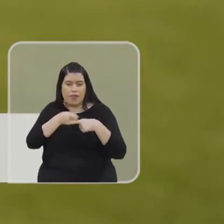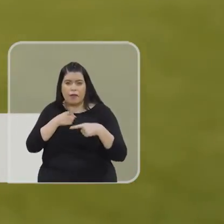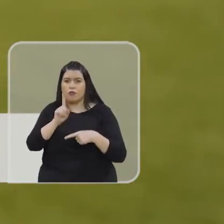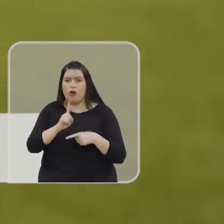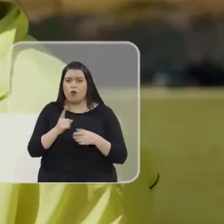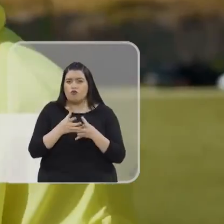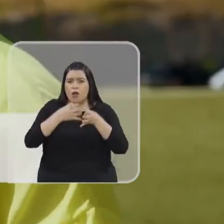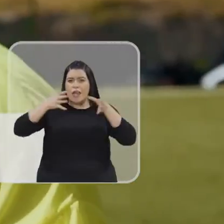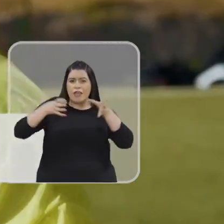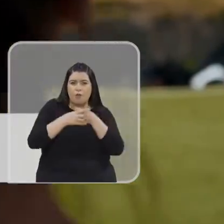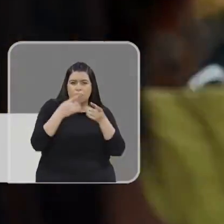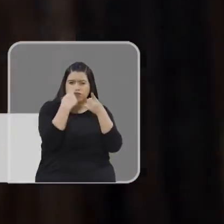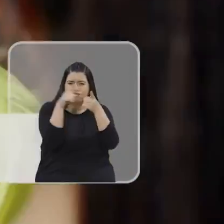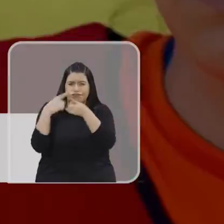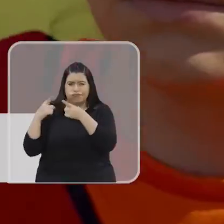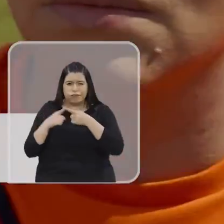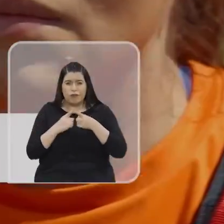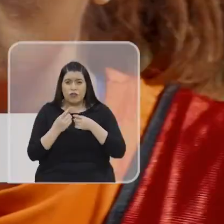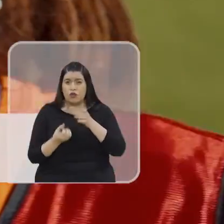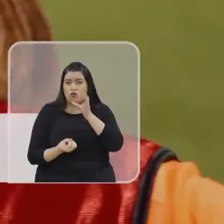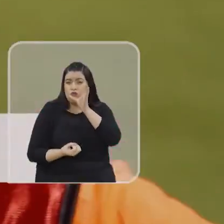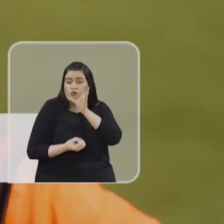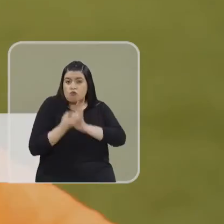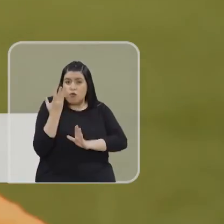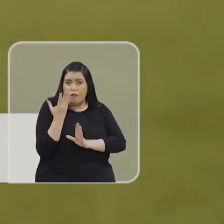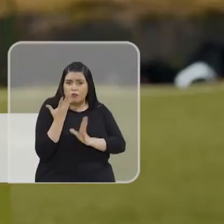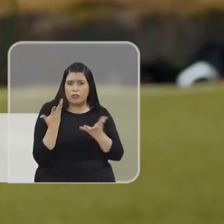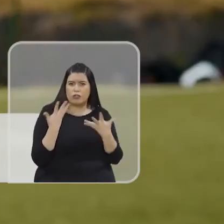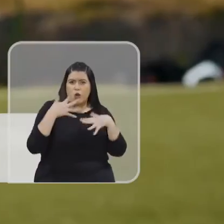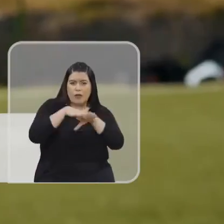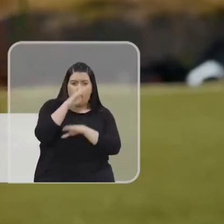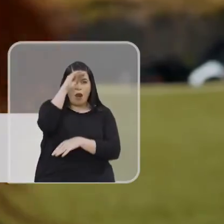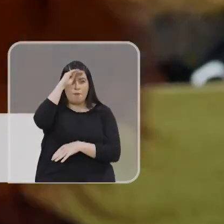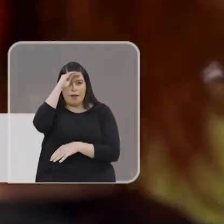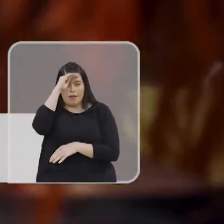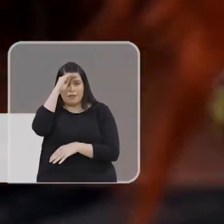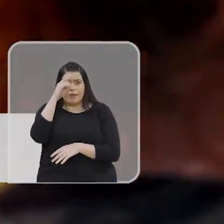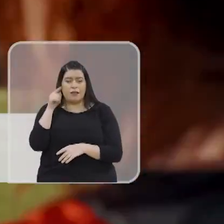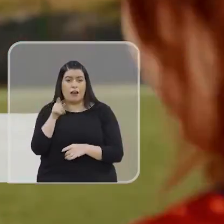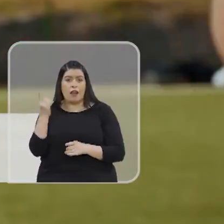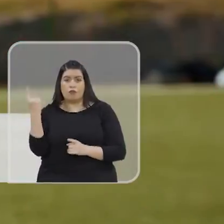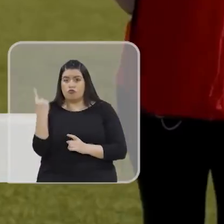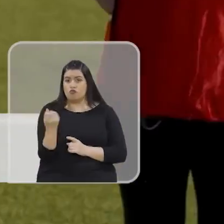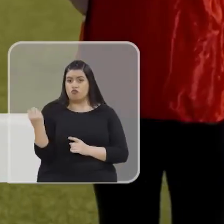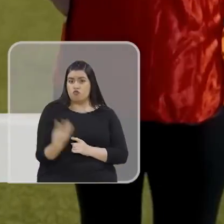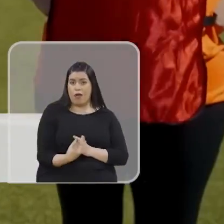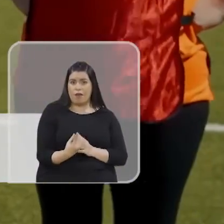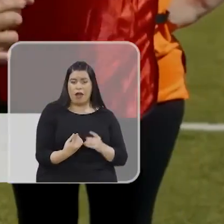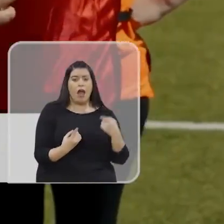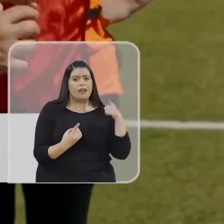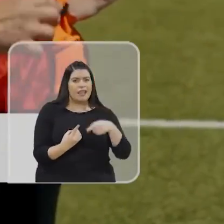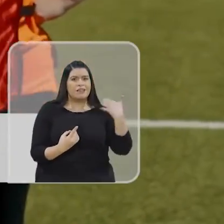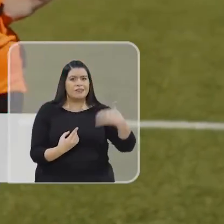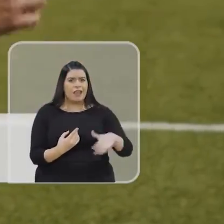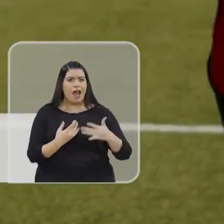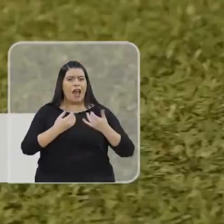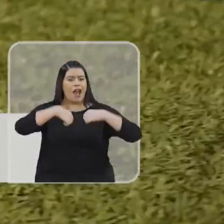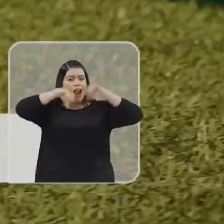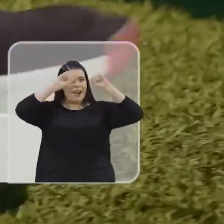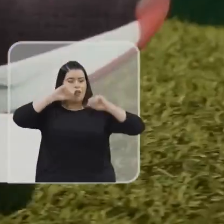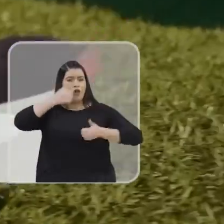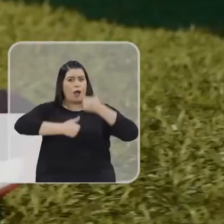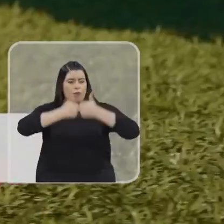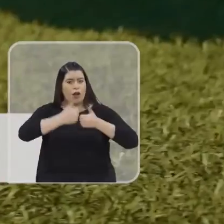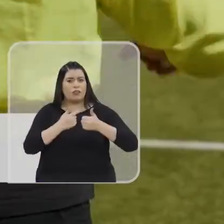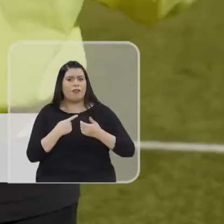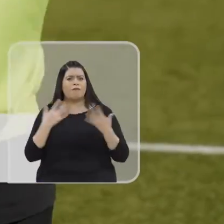mediocampistas, sino un gran equipo y diverso donde los nuevos aires se combinen con la experiencia donde las que vienen llegando se suman a las que han ganado